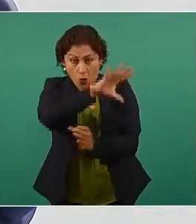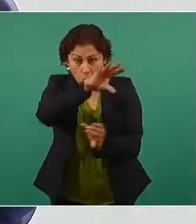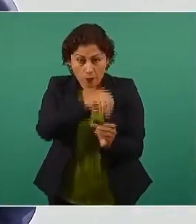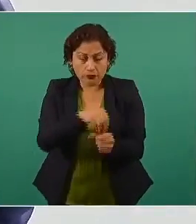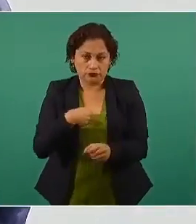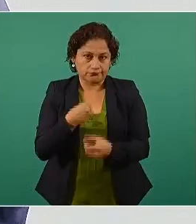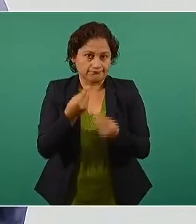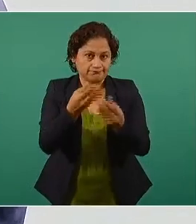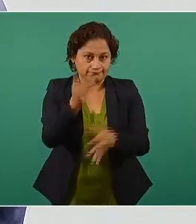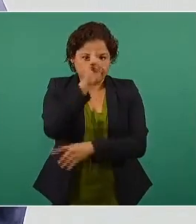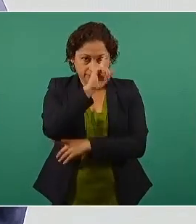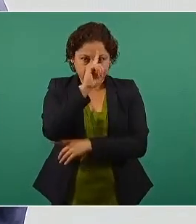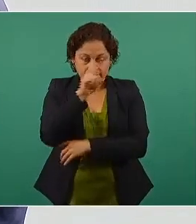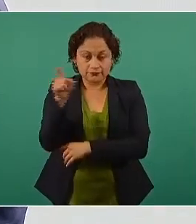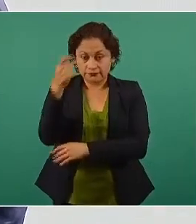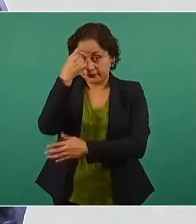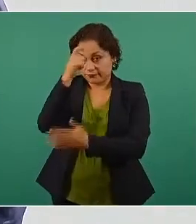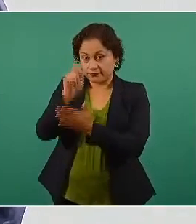Herbert,